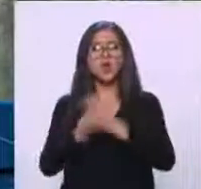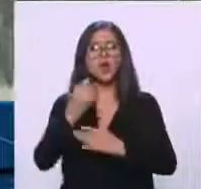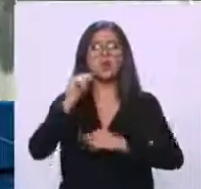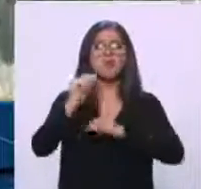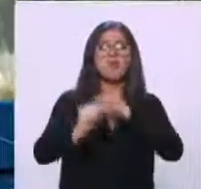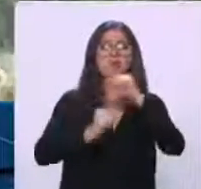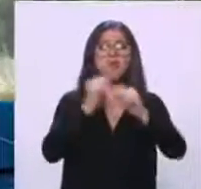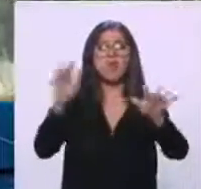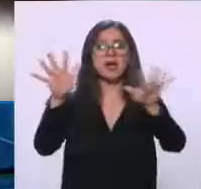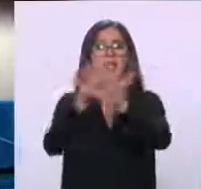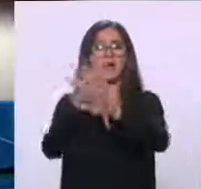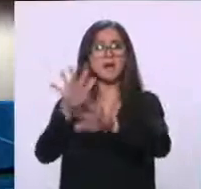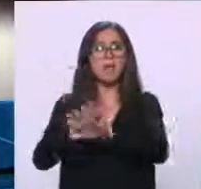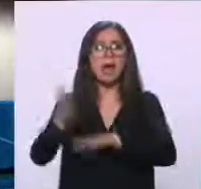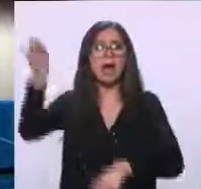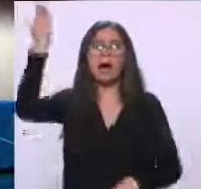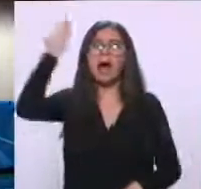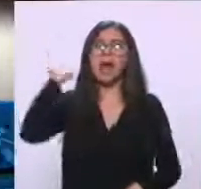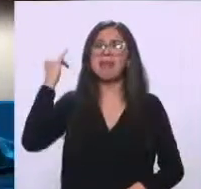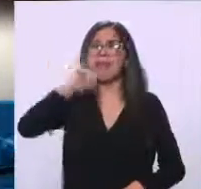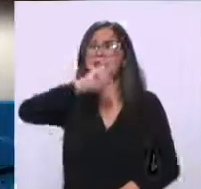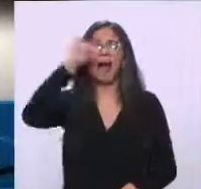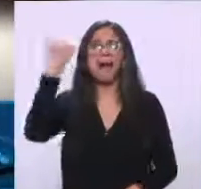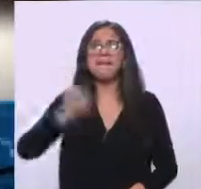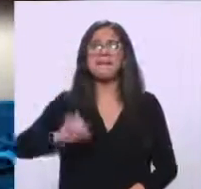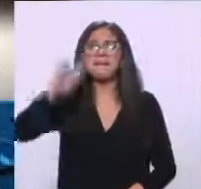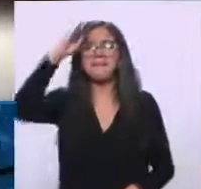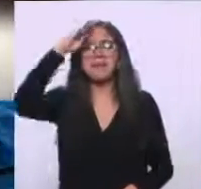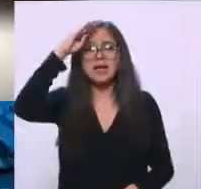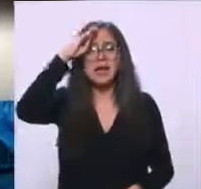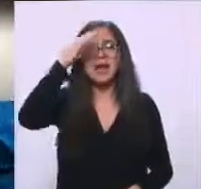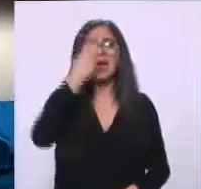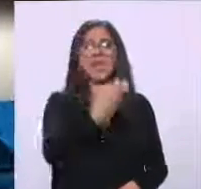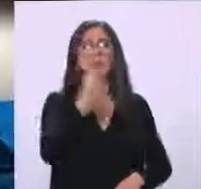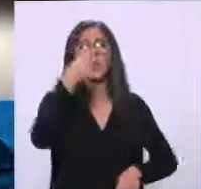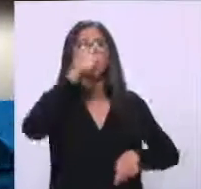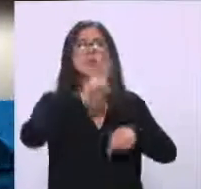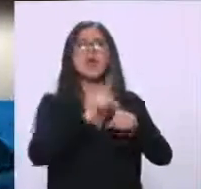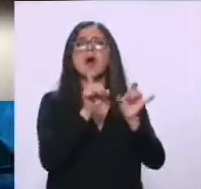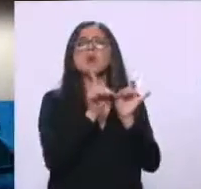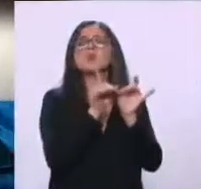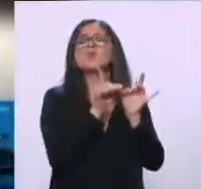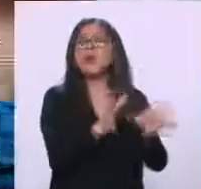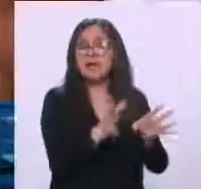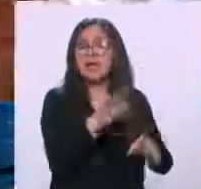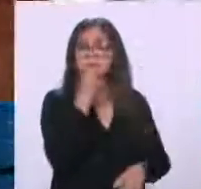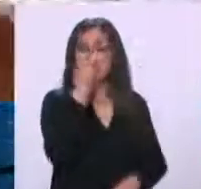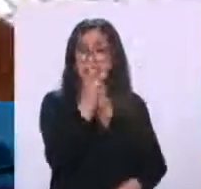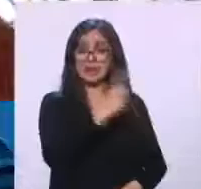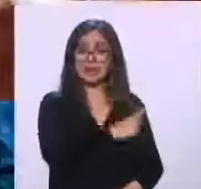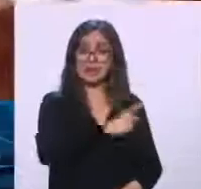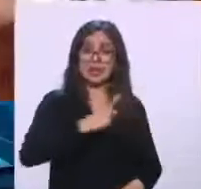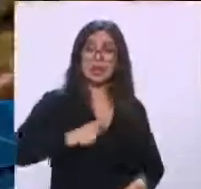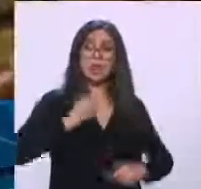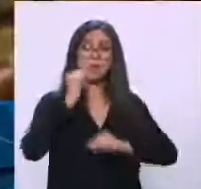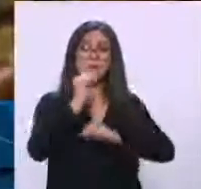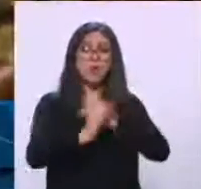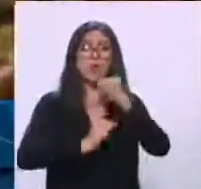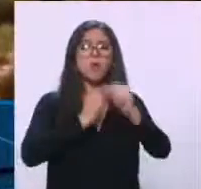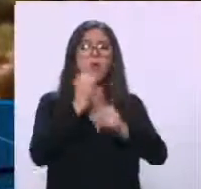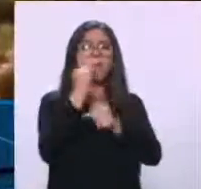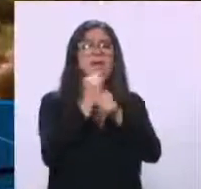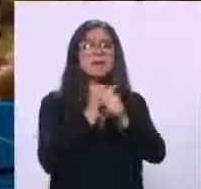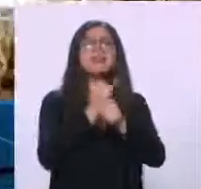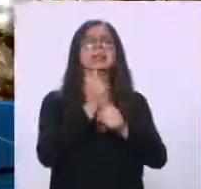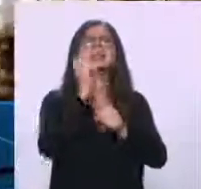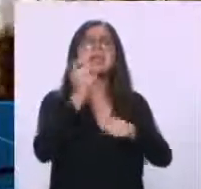imaginó, empezando por los padres, que esto pudiera ocurrir en algún momento. Es decir, que se investigara realmente qué pasó y